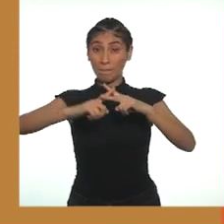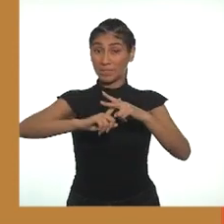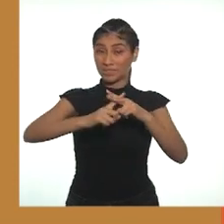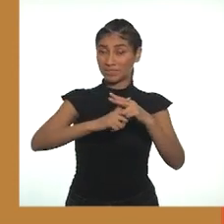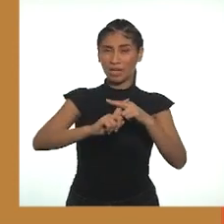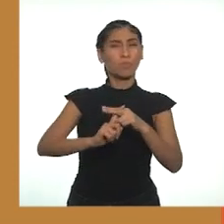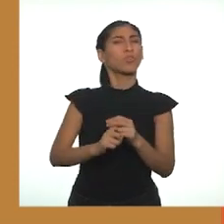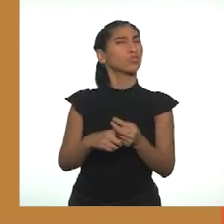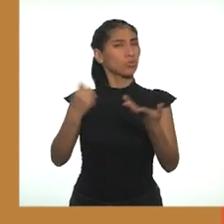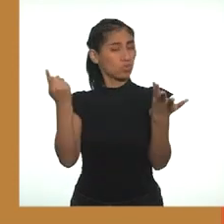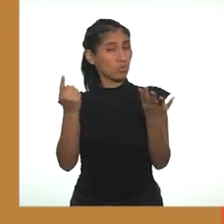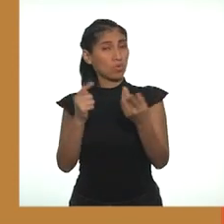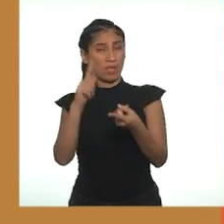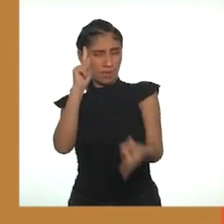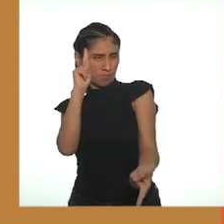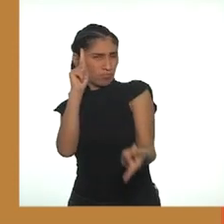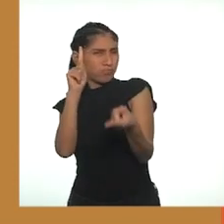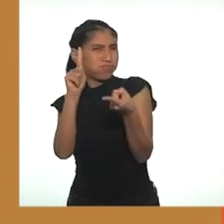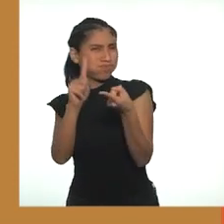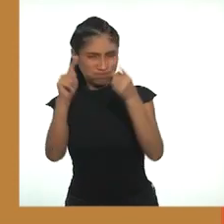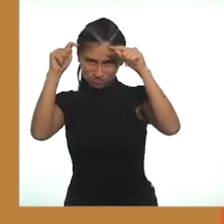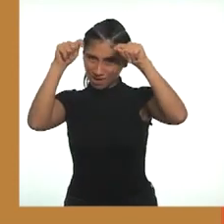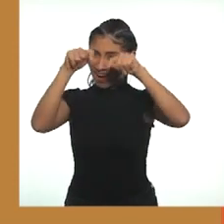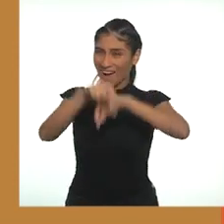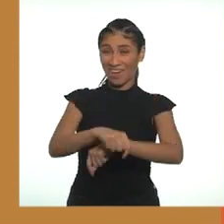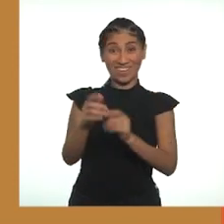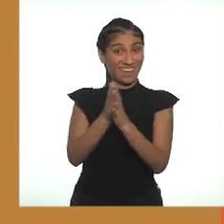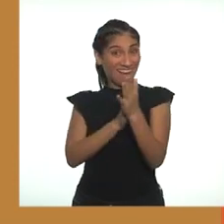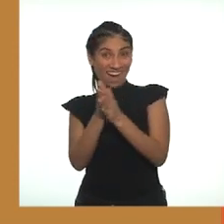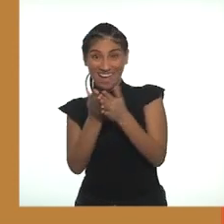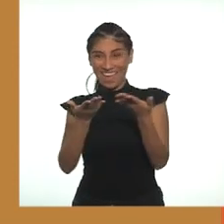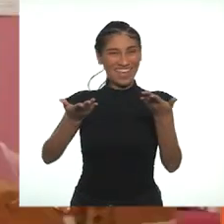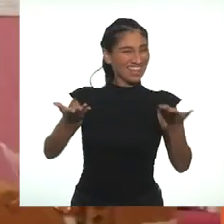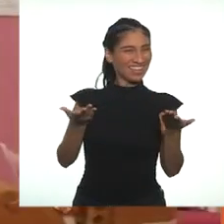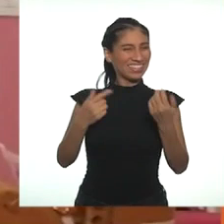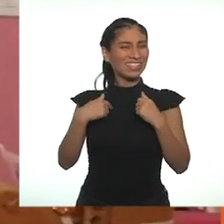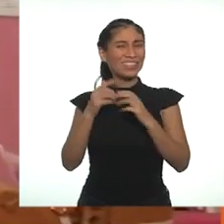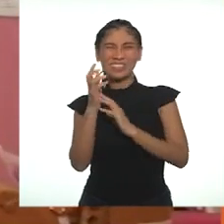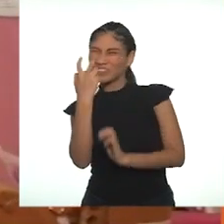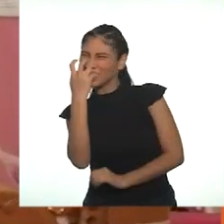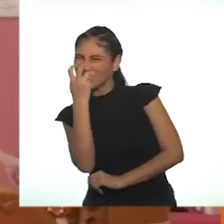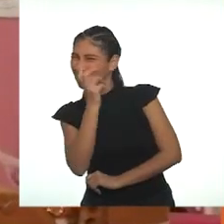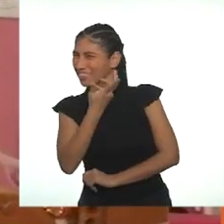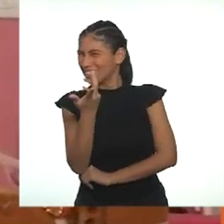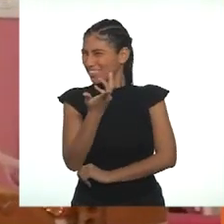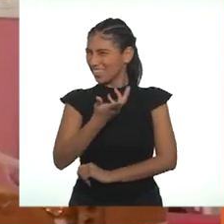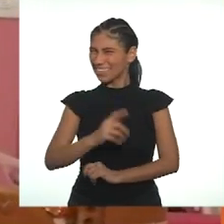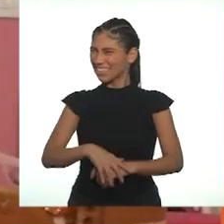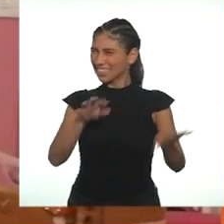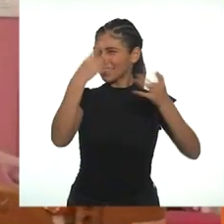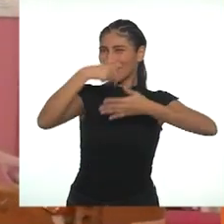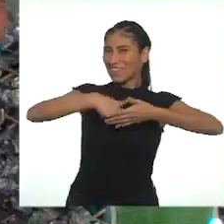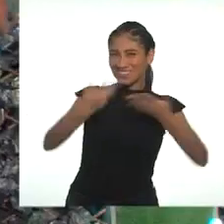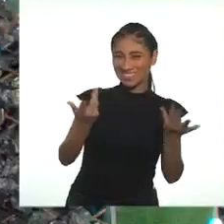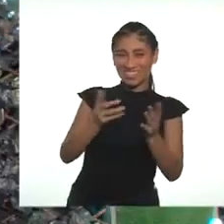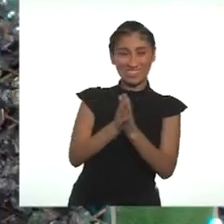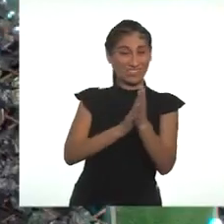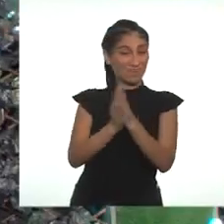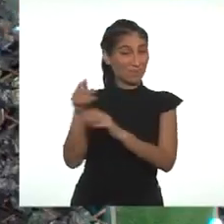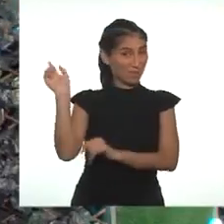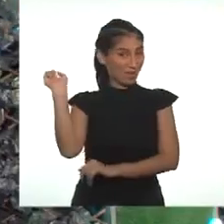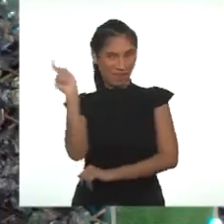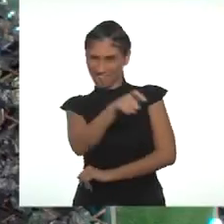Empezamos una nueva misión hoy y eso me entusiasma. Yo tengo curiosidad por saber qué haremos.